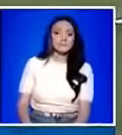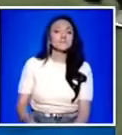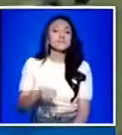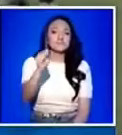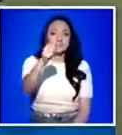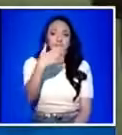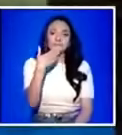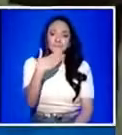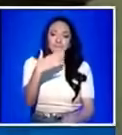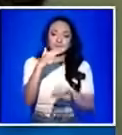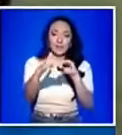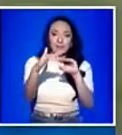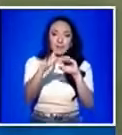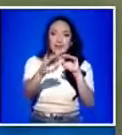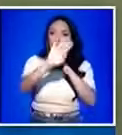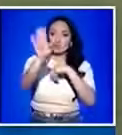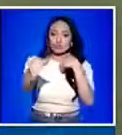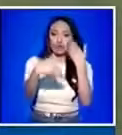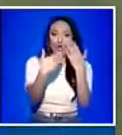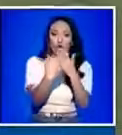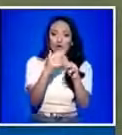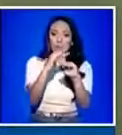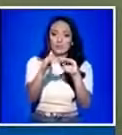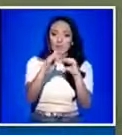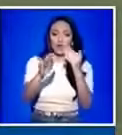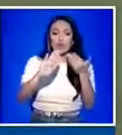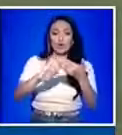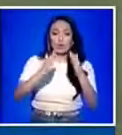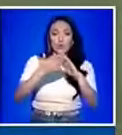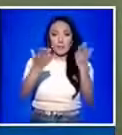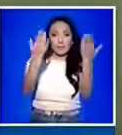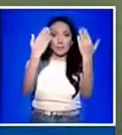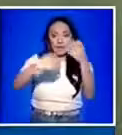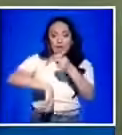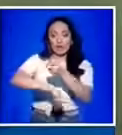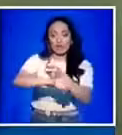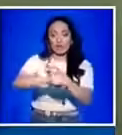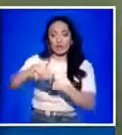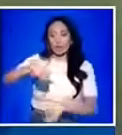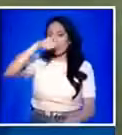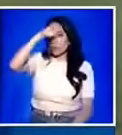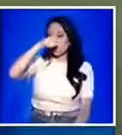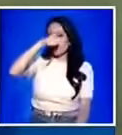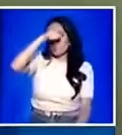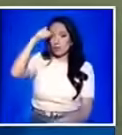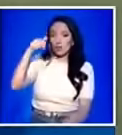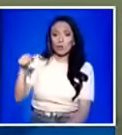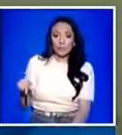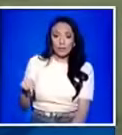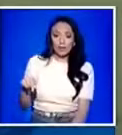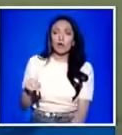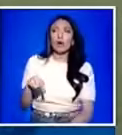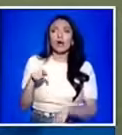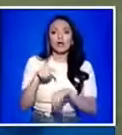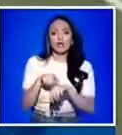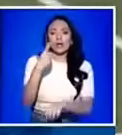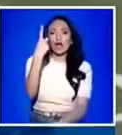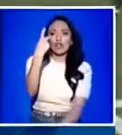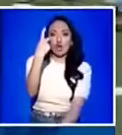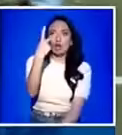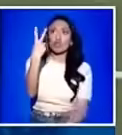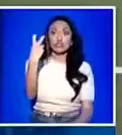quedan invitados cordialmente a todos los, la comunidad sanroqueña para el partido del día domingo a las 12 del